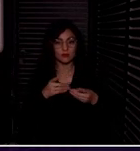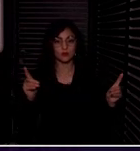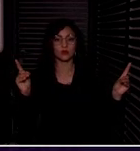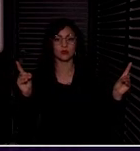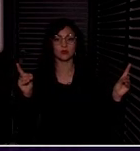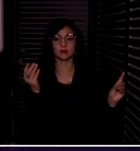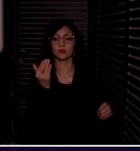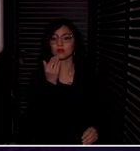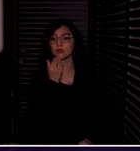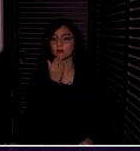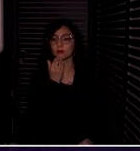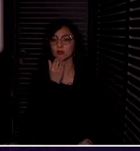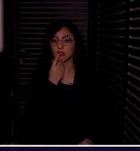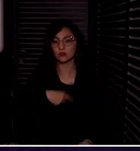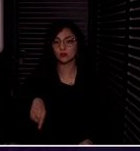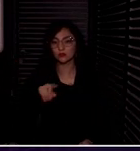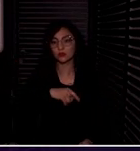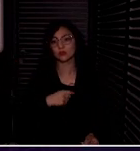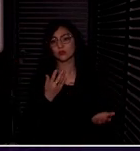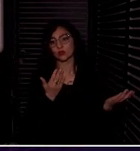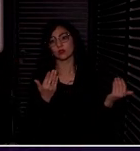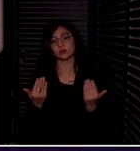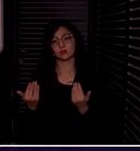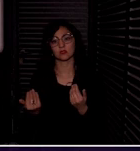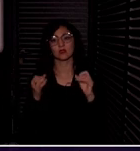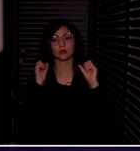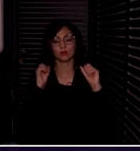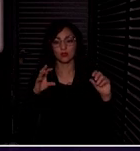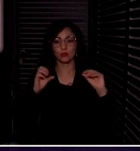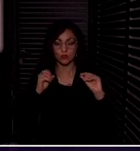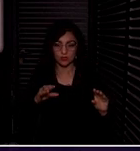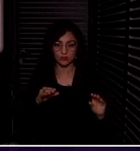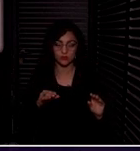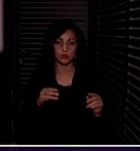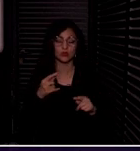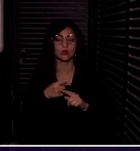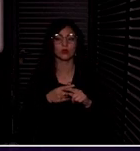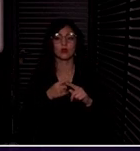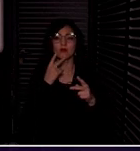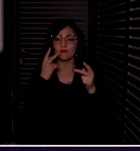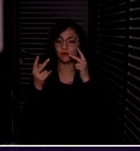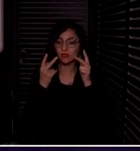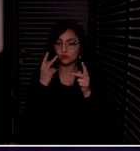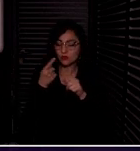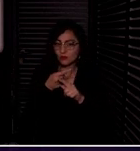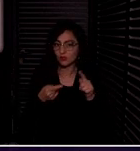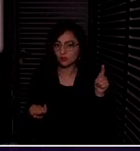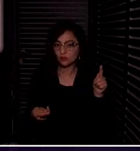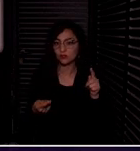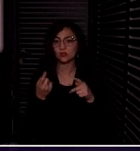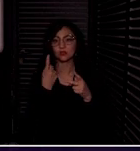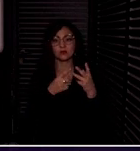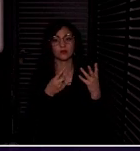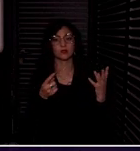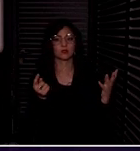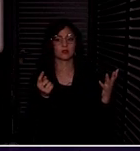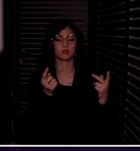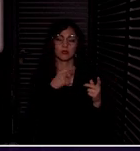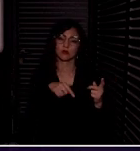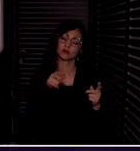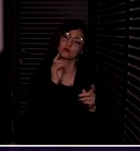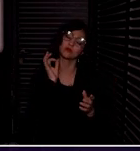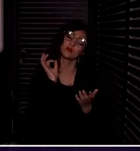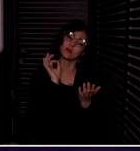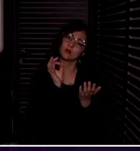necesitamos invertir en educación medial, en educación audiovisual. Uno de los debates, por ejemplo, ahora en España es que ante los discursos del